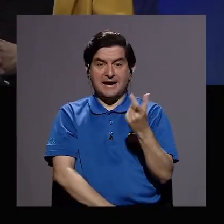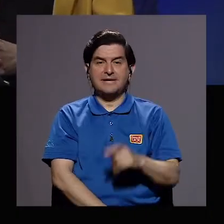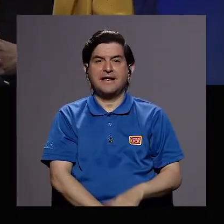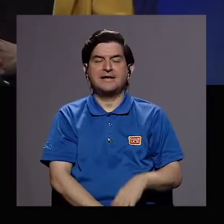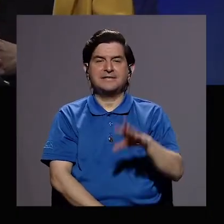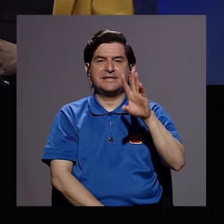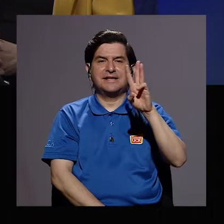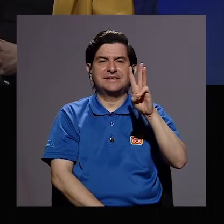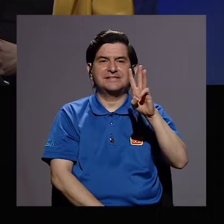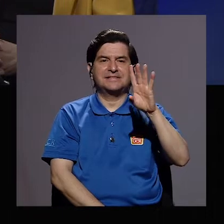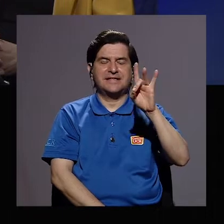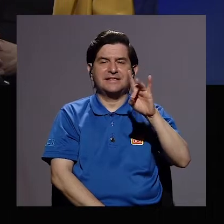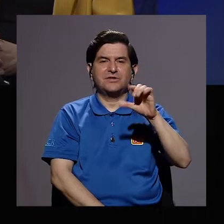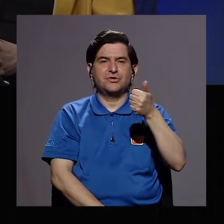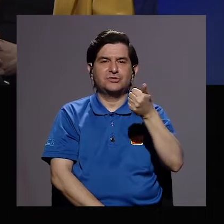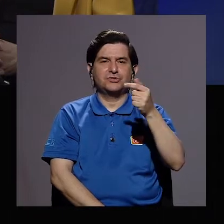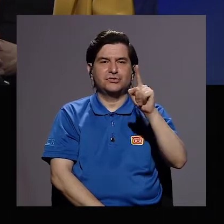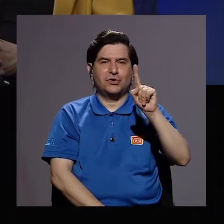es